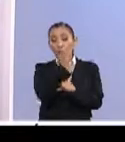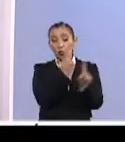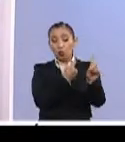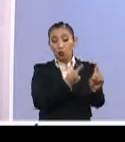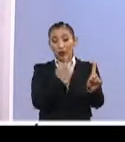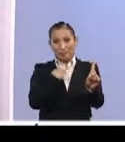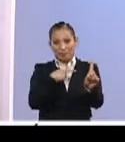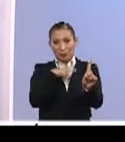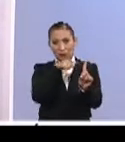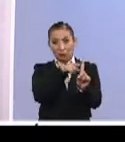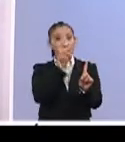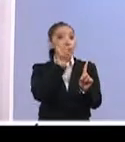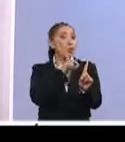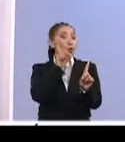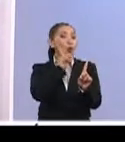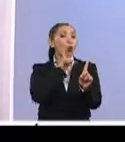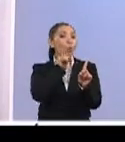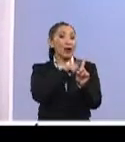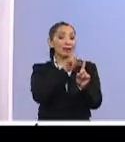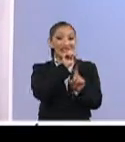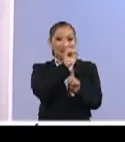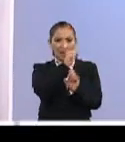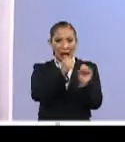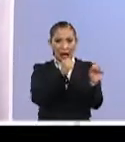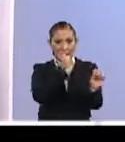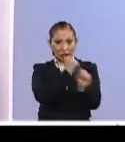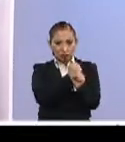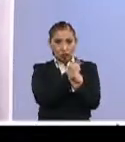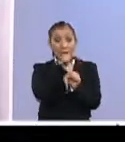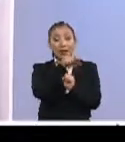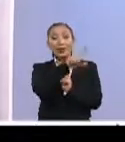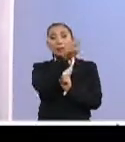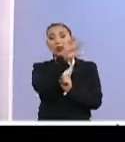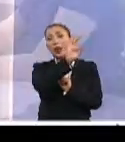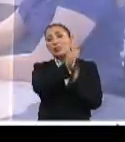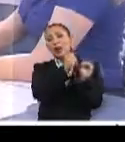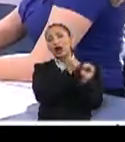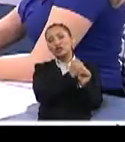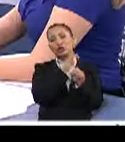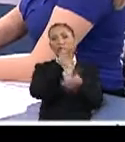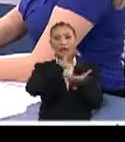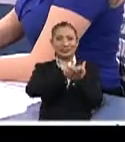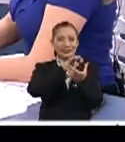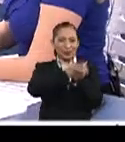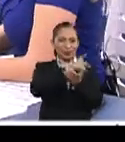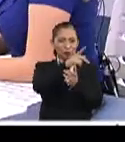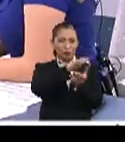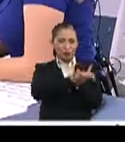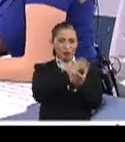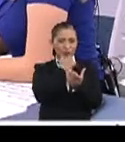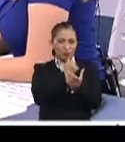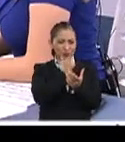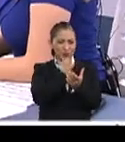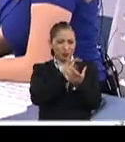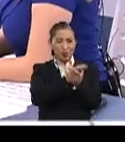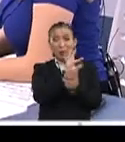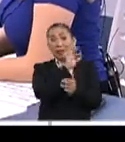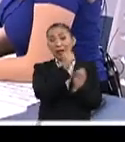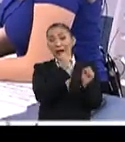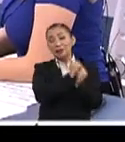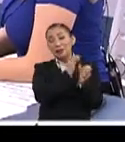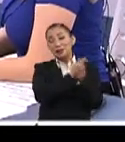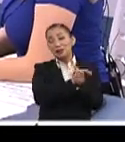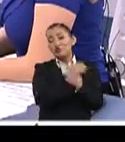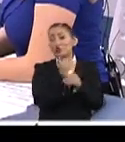una persona, una mujer de 60 años, que después de 40 años de matrimonio, más de 40 años de